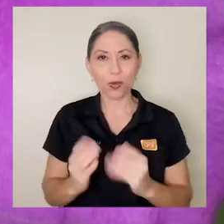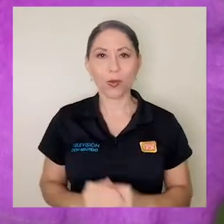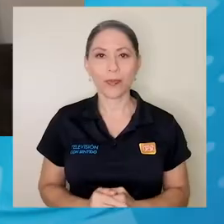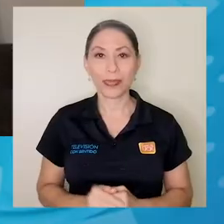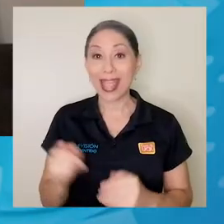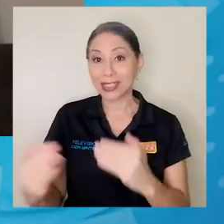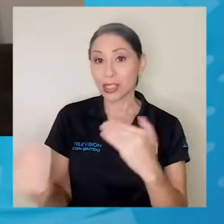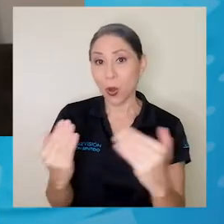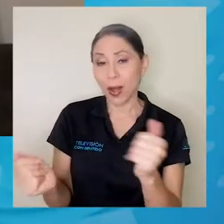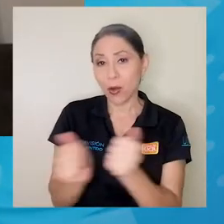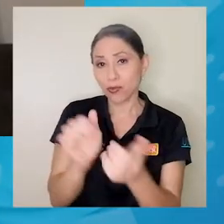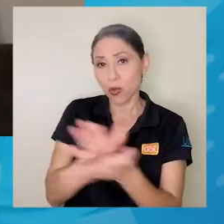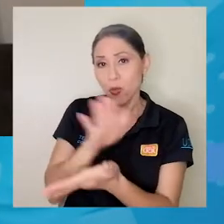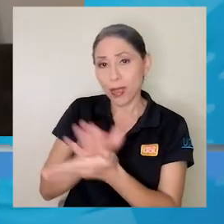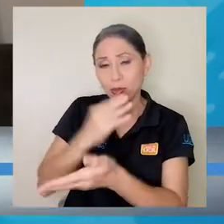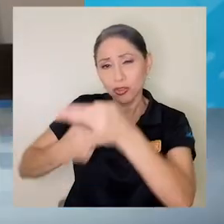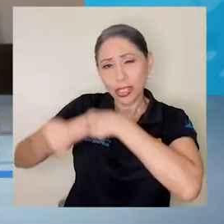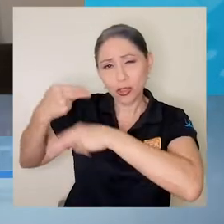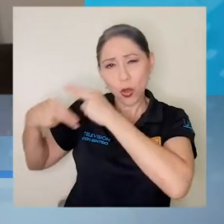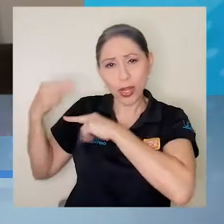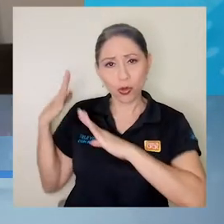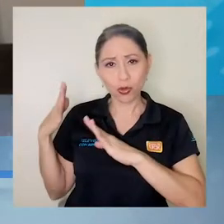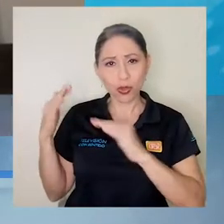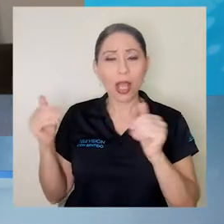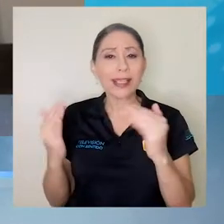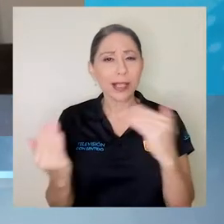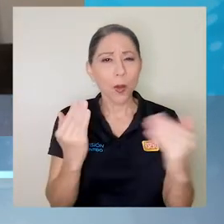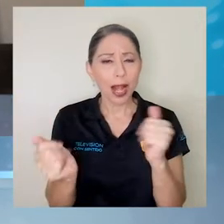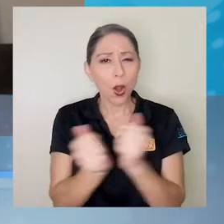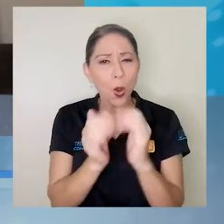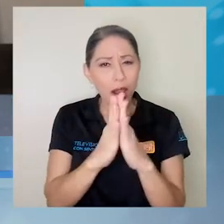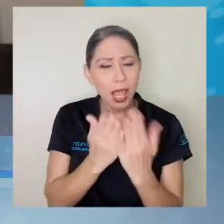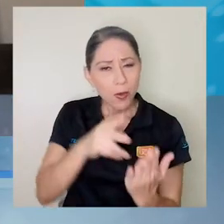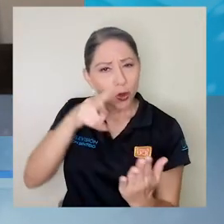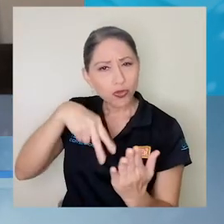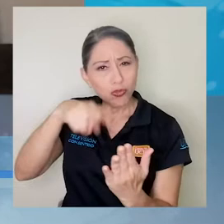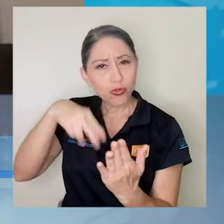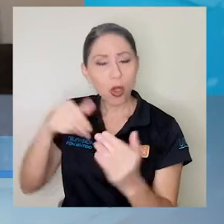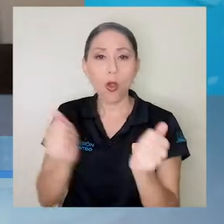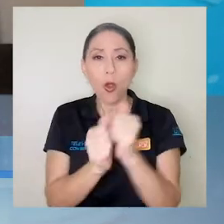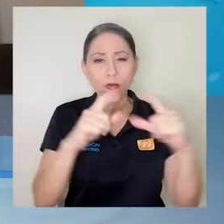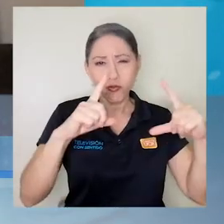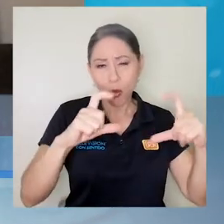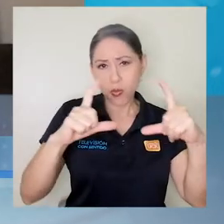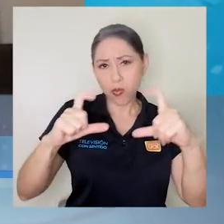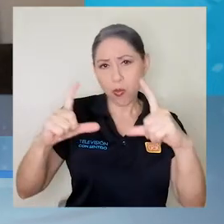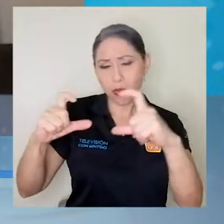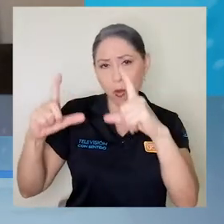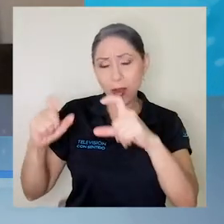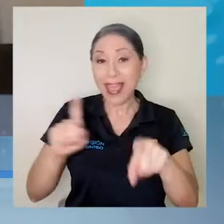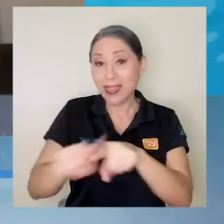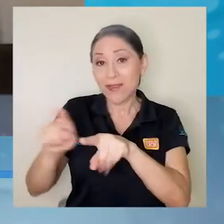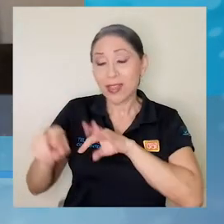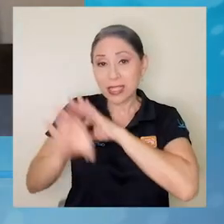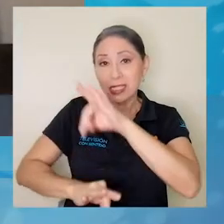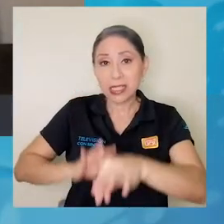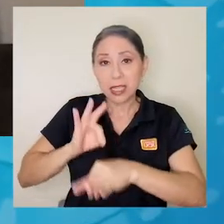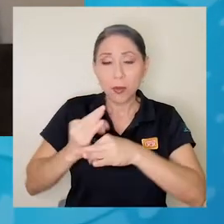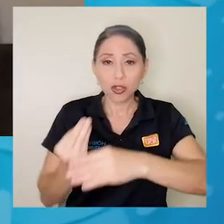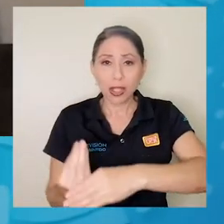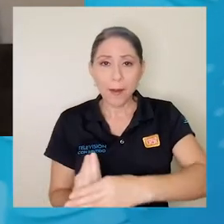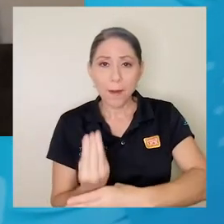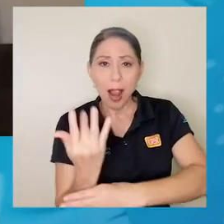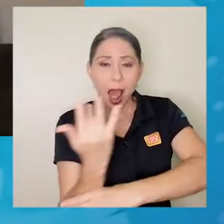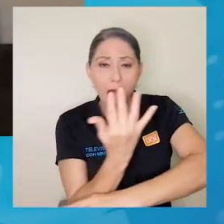Se compara con documentos históricos, con libros, con fotografías y con especímenes que se guardan